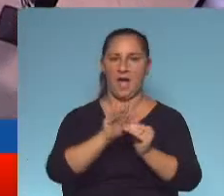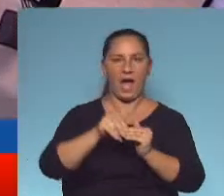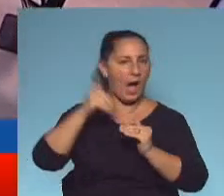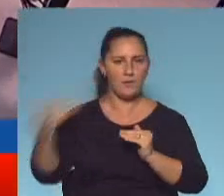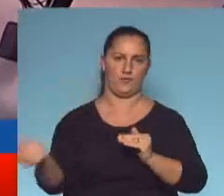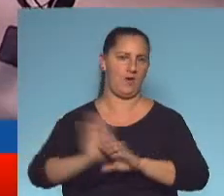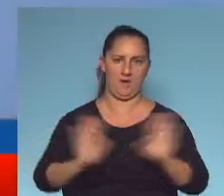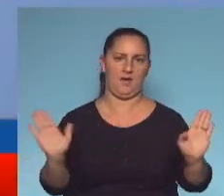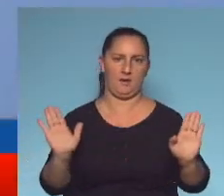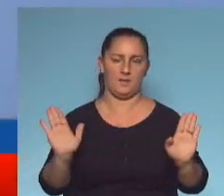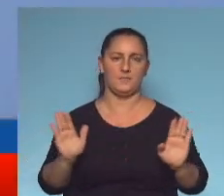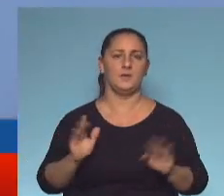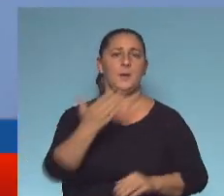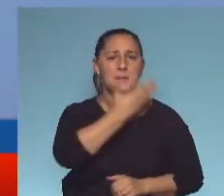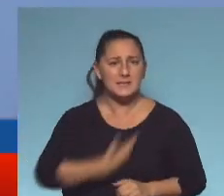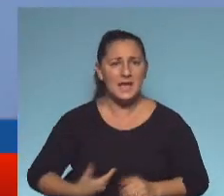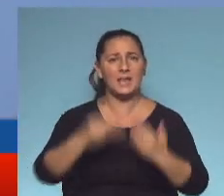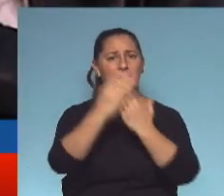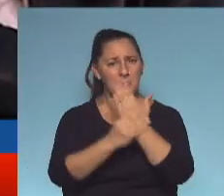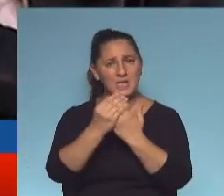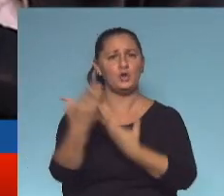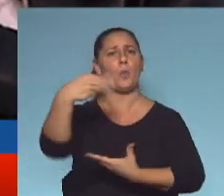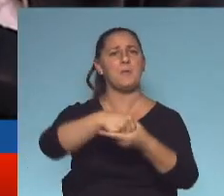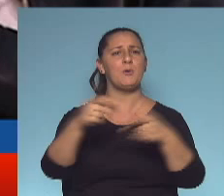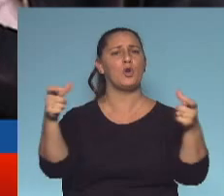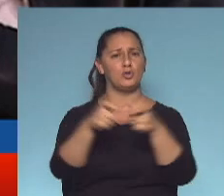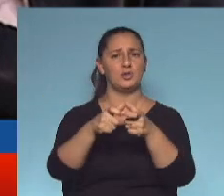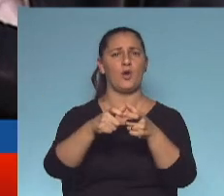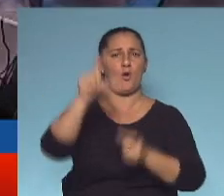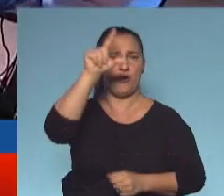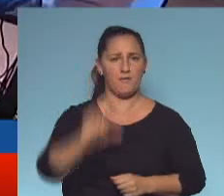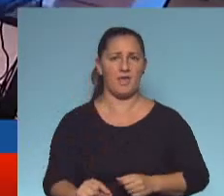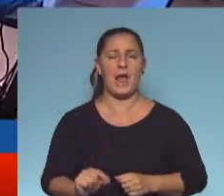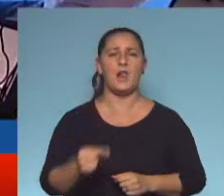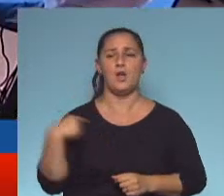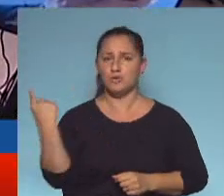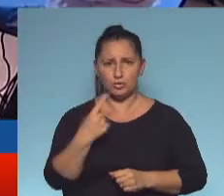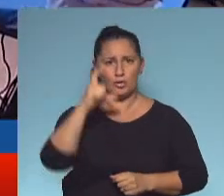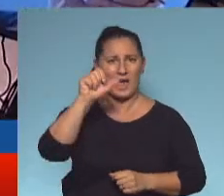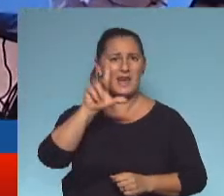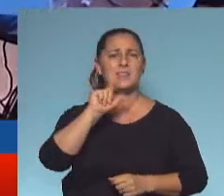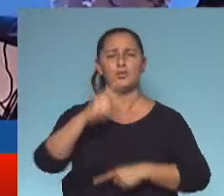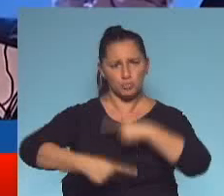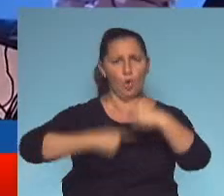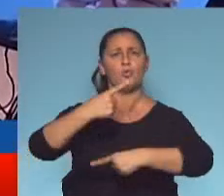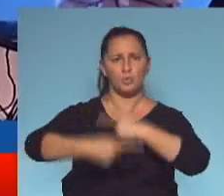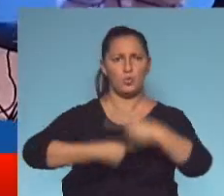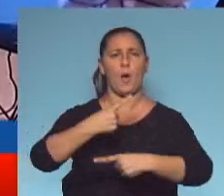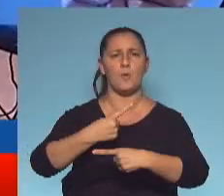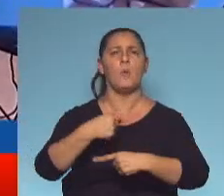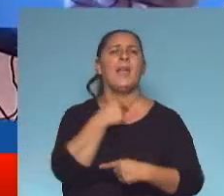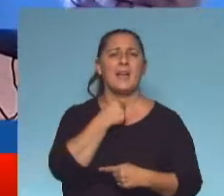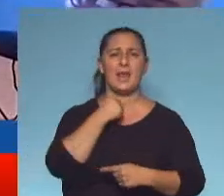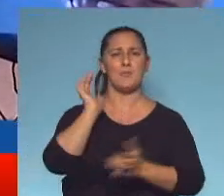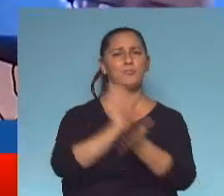Señor presidente, señores ministros, miembros del Consejo Federal, seguiremos acá porque queremos construir una Argentina